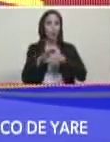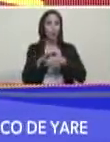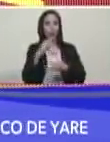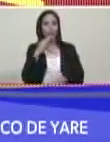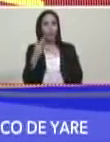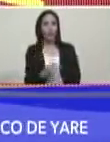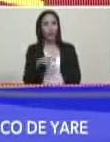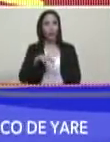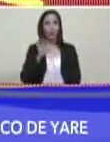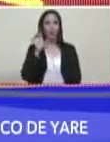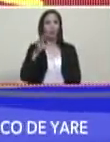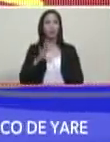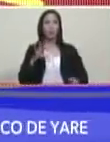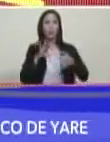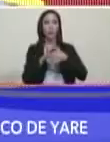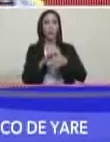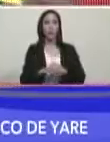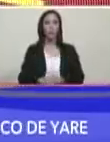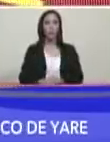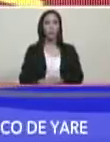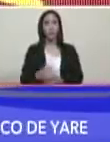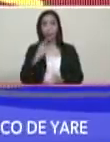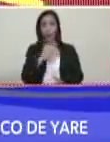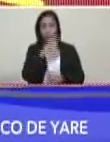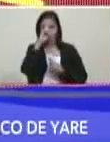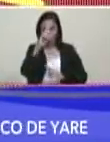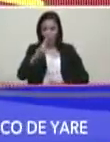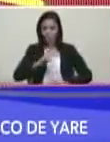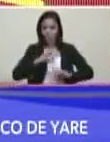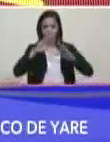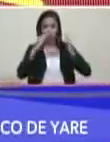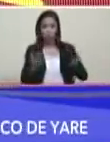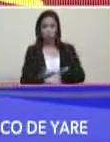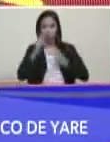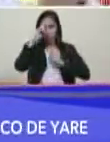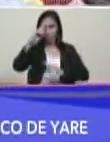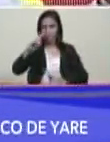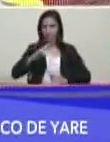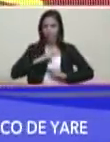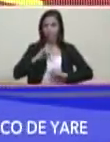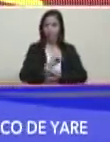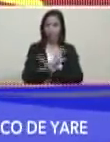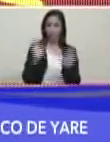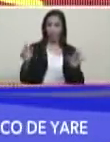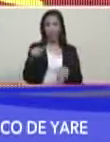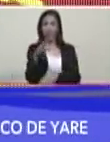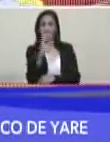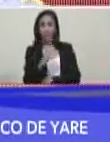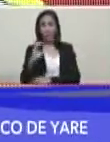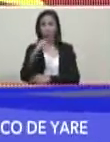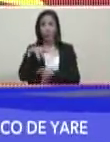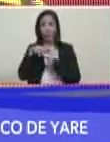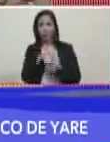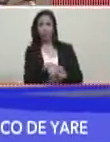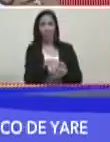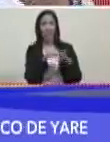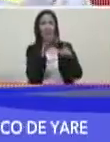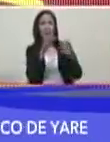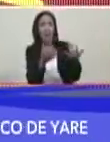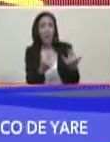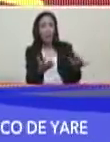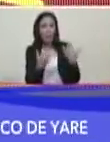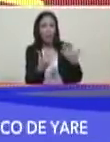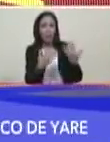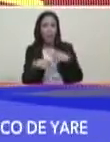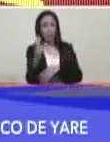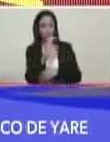nacional, hacernos respetar en el mundo, y que no crean de Colombia que somos sus mendigos. No somos